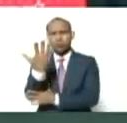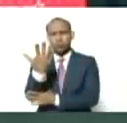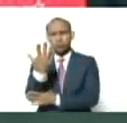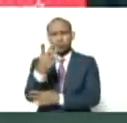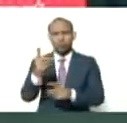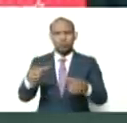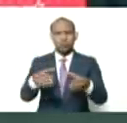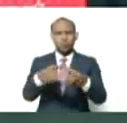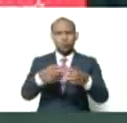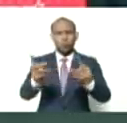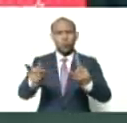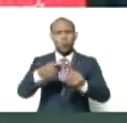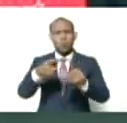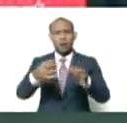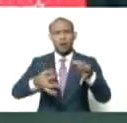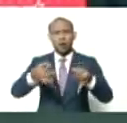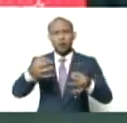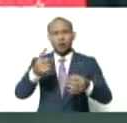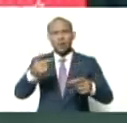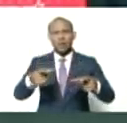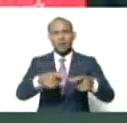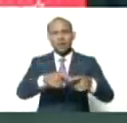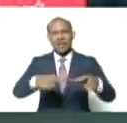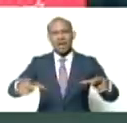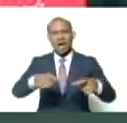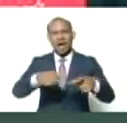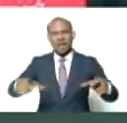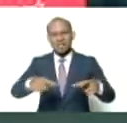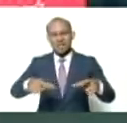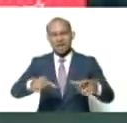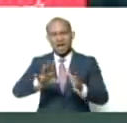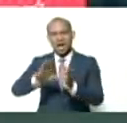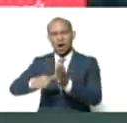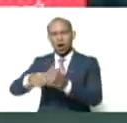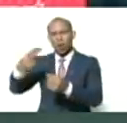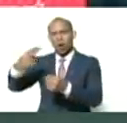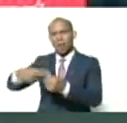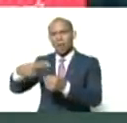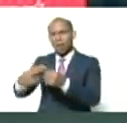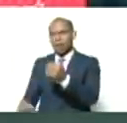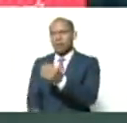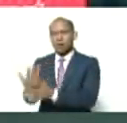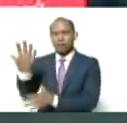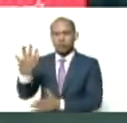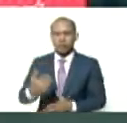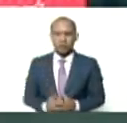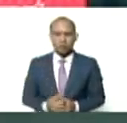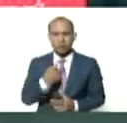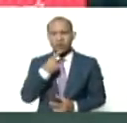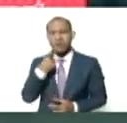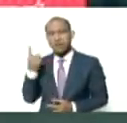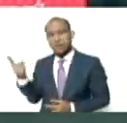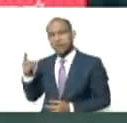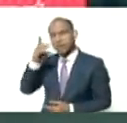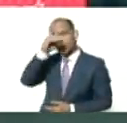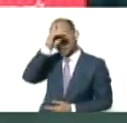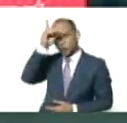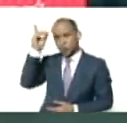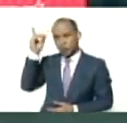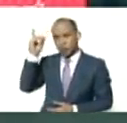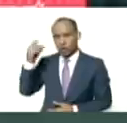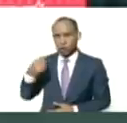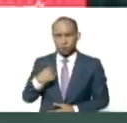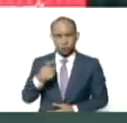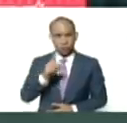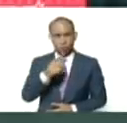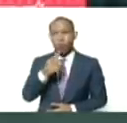Primero Justicia es la fecha del cheque del dinero que sacaron de PDVSA para fundarse. Dice Diosdado que lo